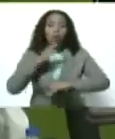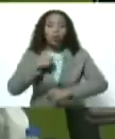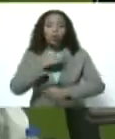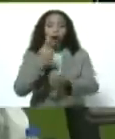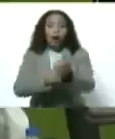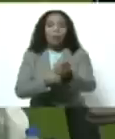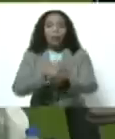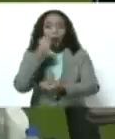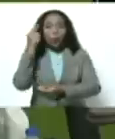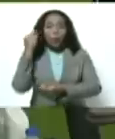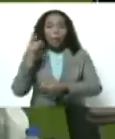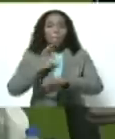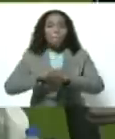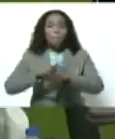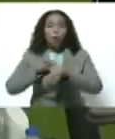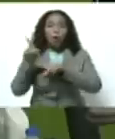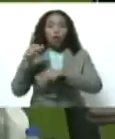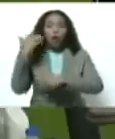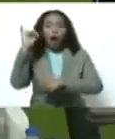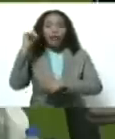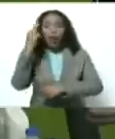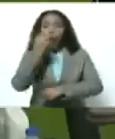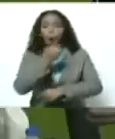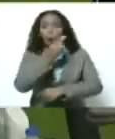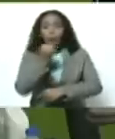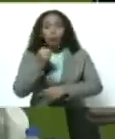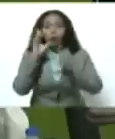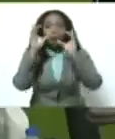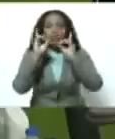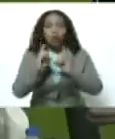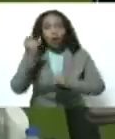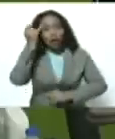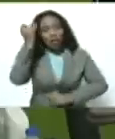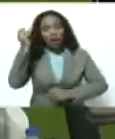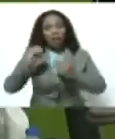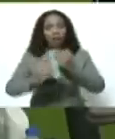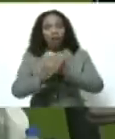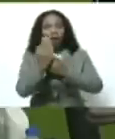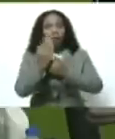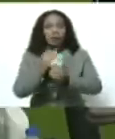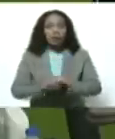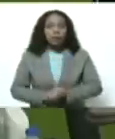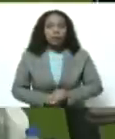hermanas. Por lo tanto, tenemos un compromiso decidido con los ideales del ALBA.